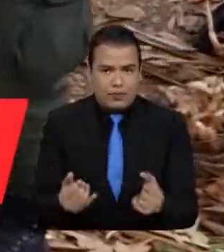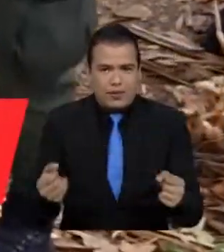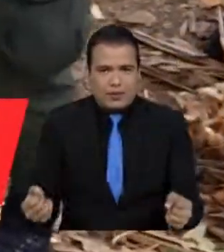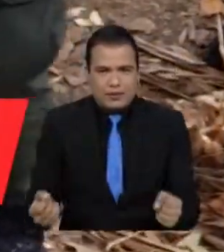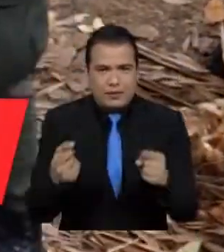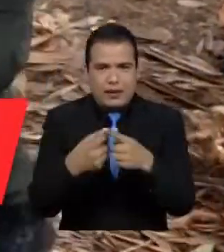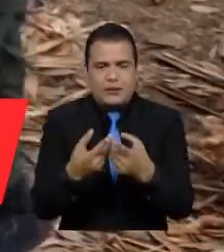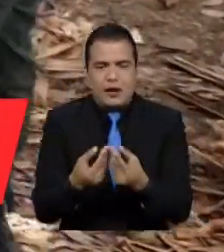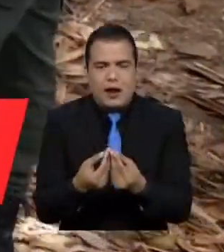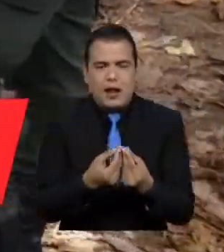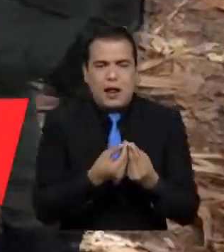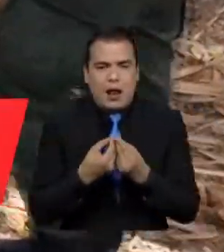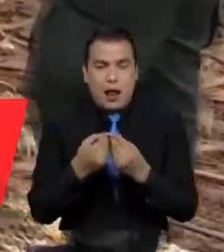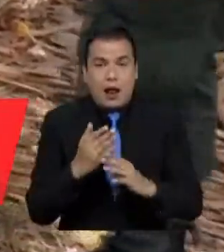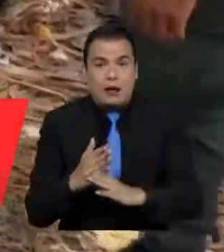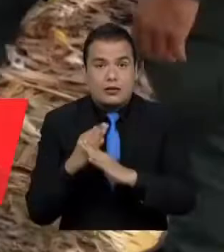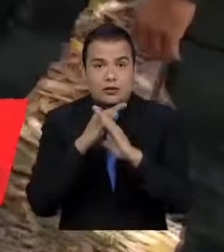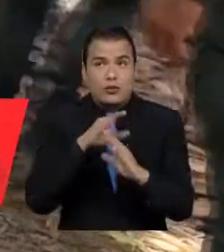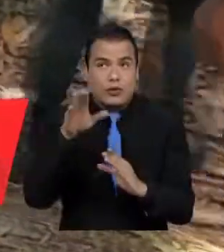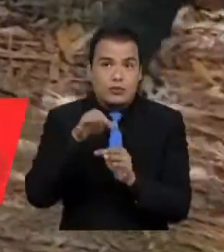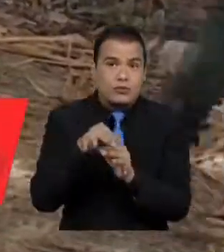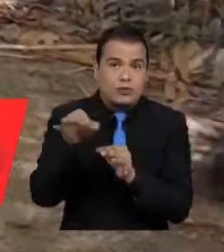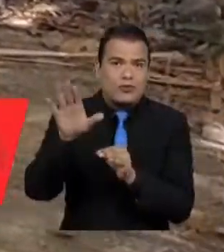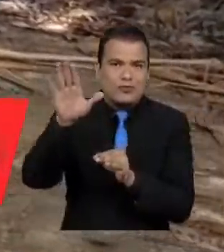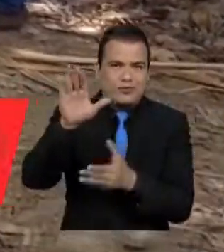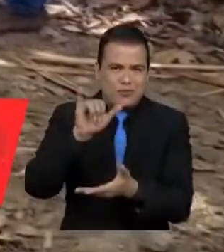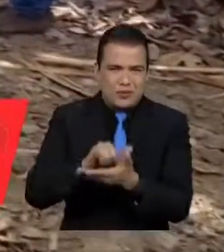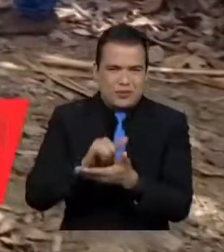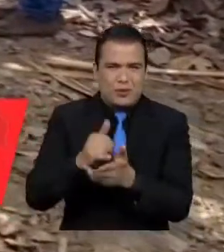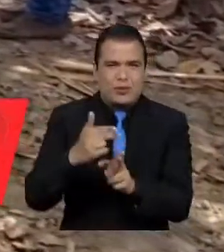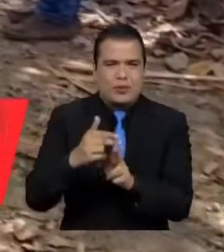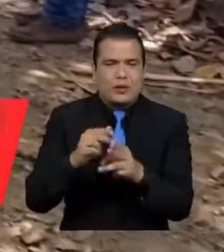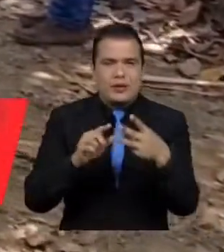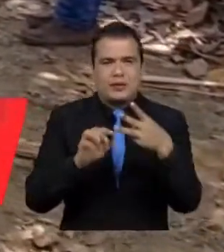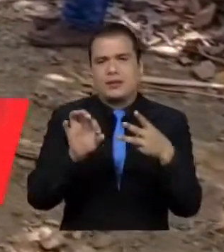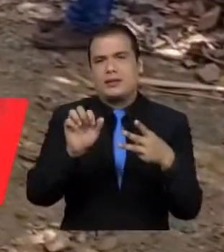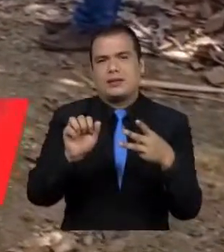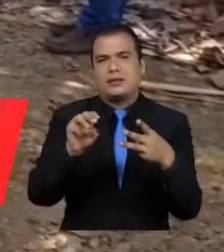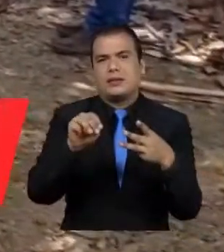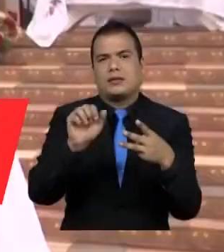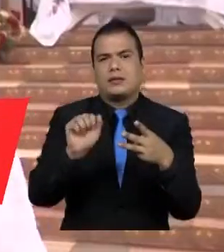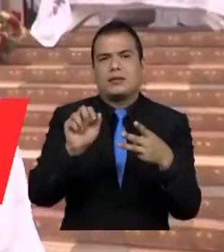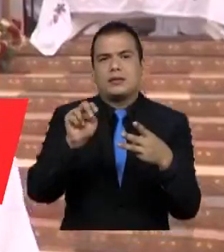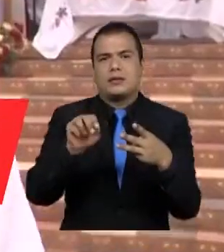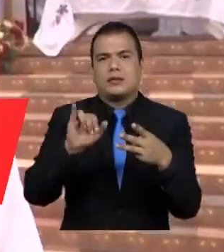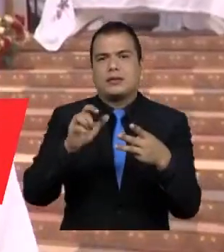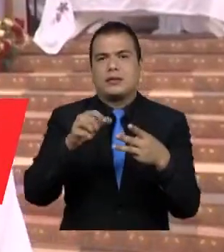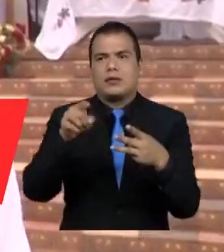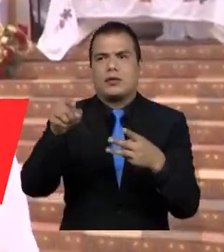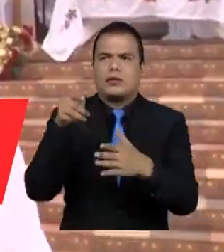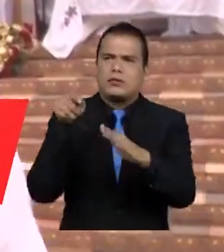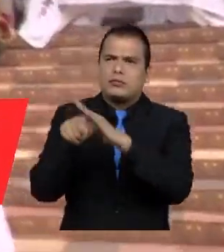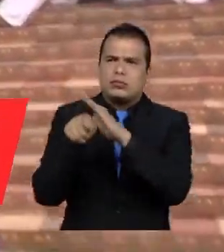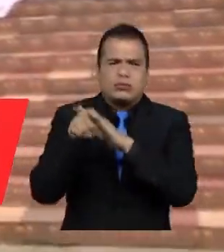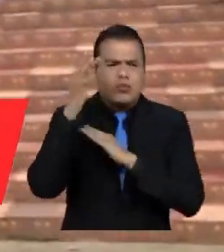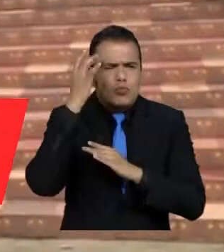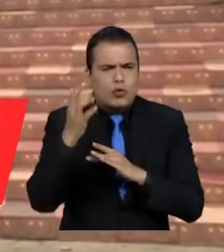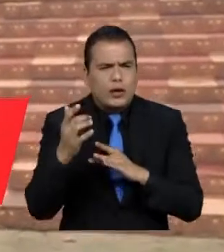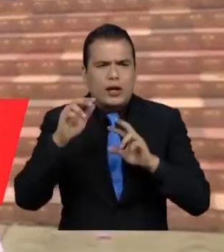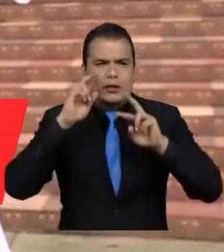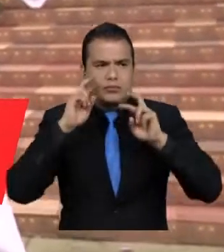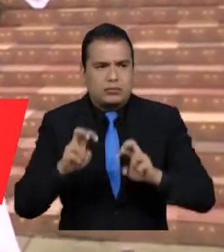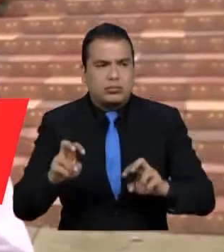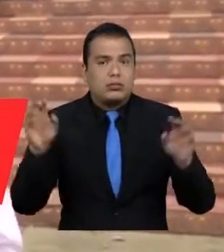seguridad en Samaniego. Esperemos que las autoridades nos den a conocer qué han sido, cuáles han sido los móviles, cuáles han sido los motivos para